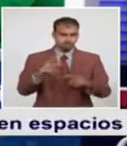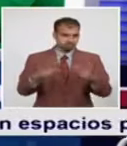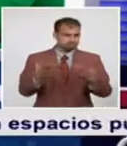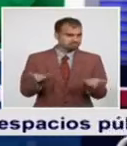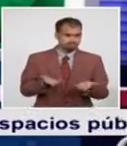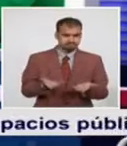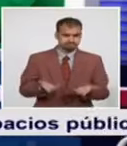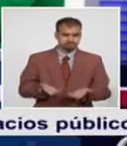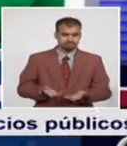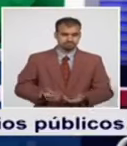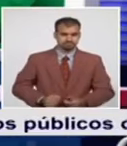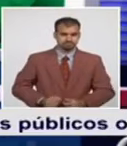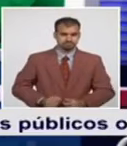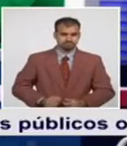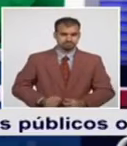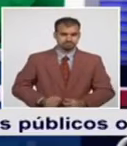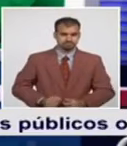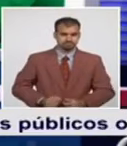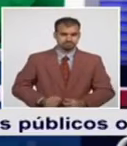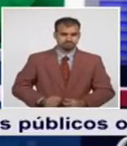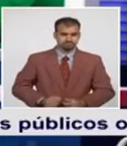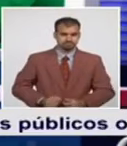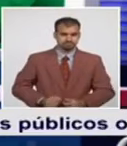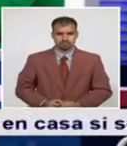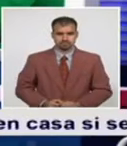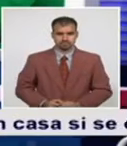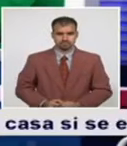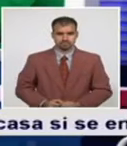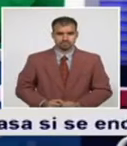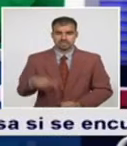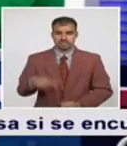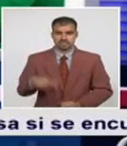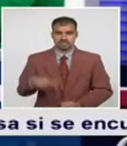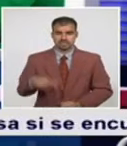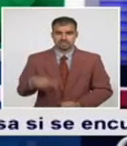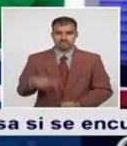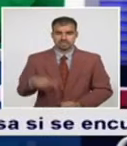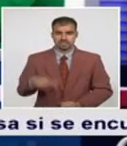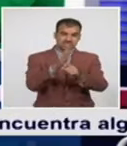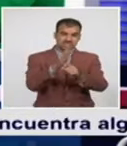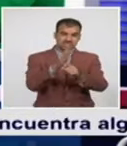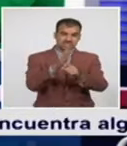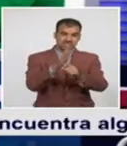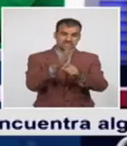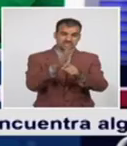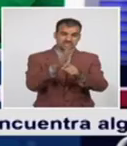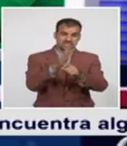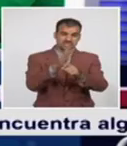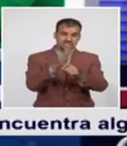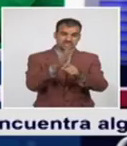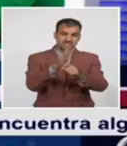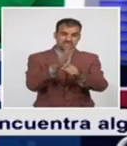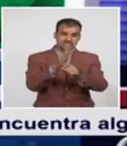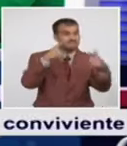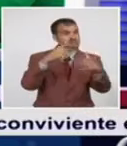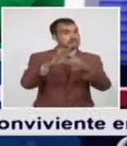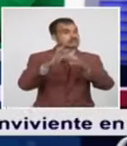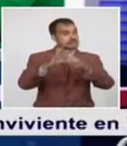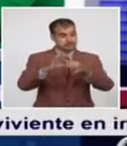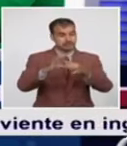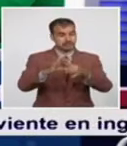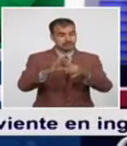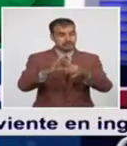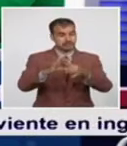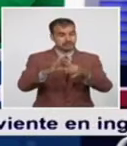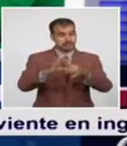que cómo ha ido evolucionando la enfermedad, que además esta mañana leíamos un artículo